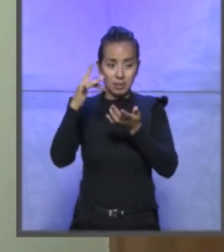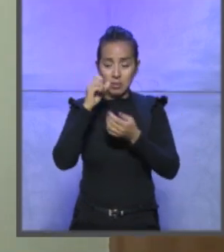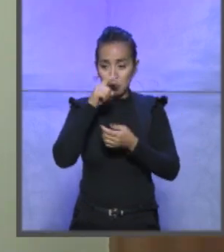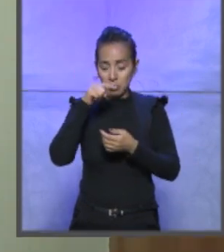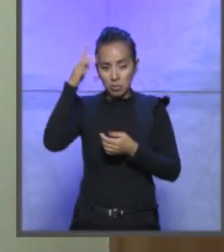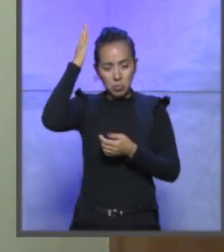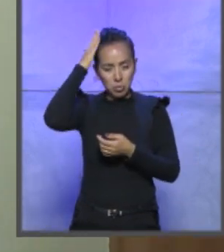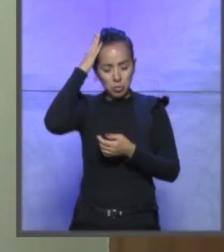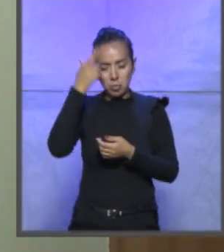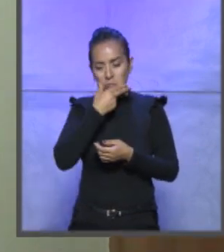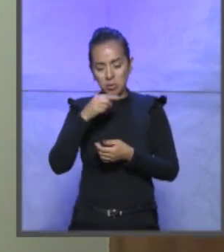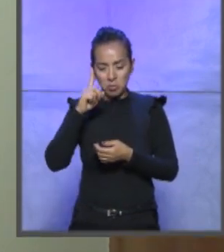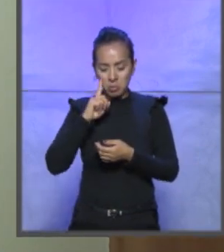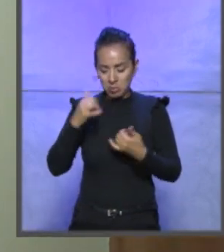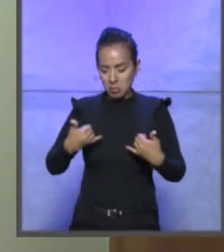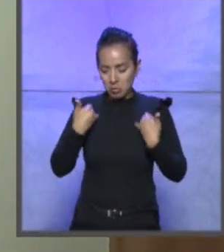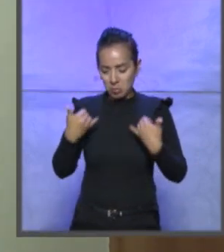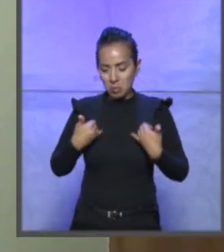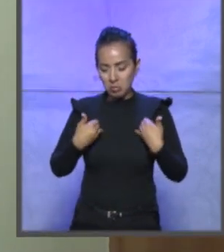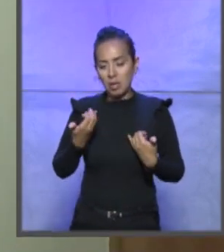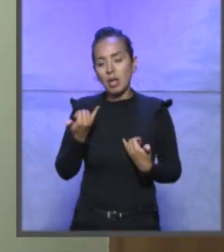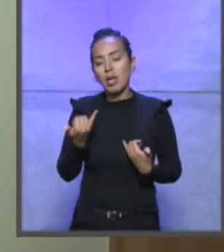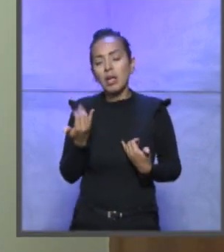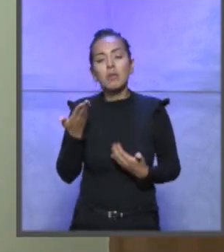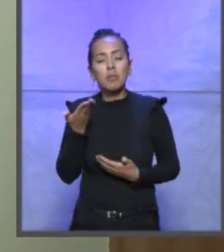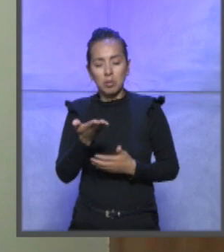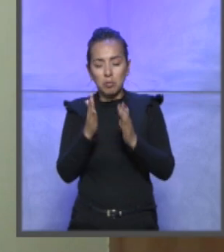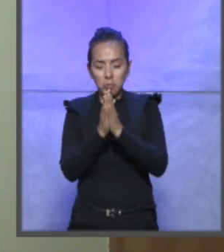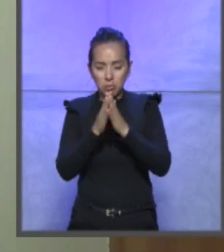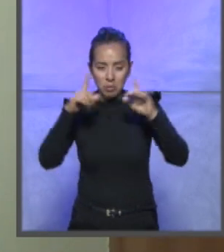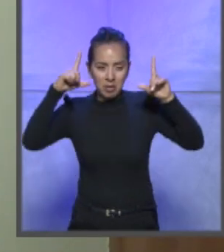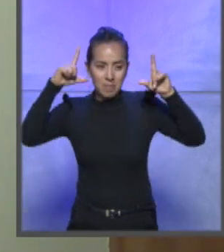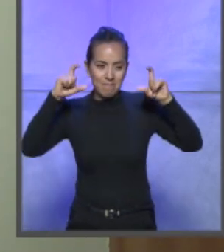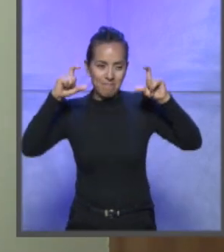Agradecemos a las autoridades, a las y a los jóvenes su participación y les pedimos que se tomen